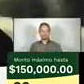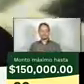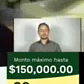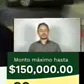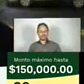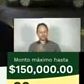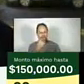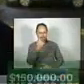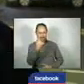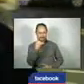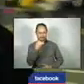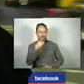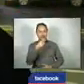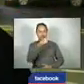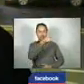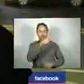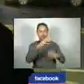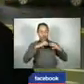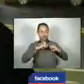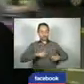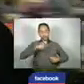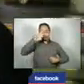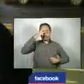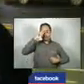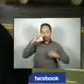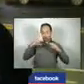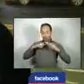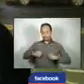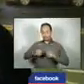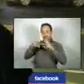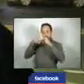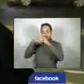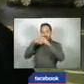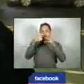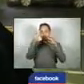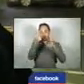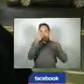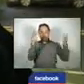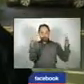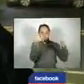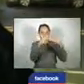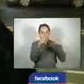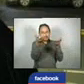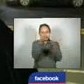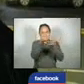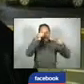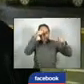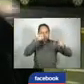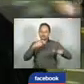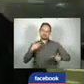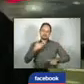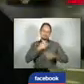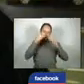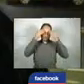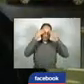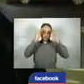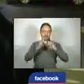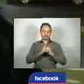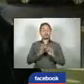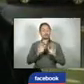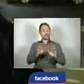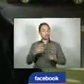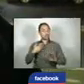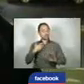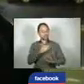Recientemente el gobierno de México y Estados Unidos acaban de reunirse. Desconocemos los acuerdos que llegamos, pero lo que sí estamos